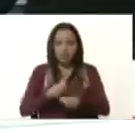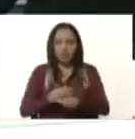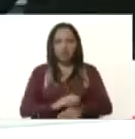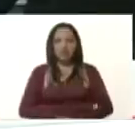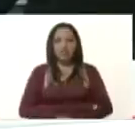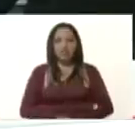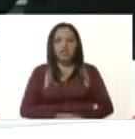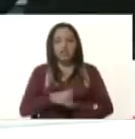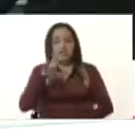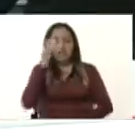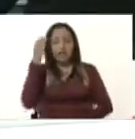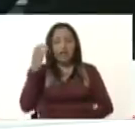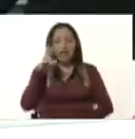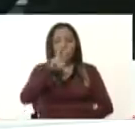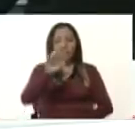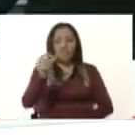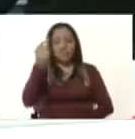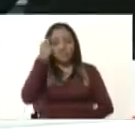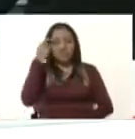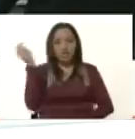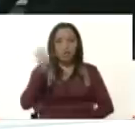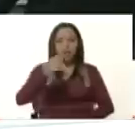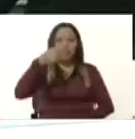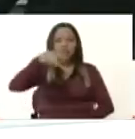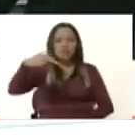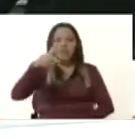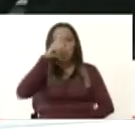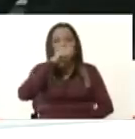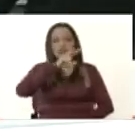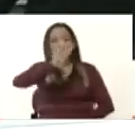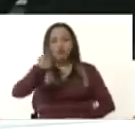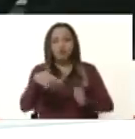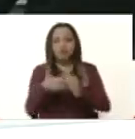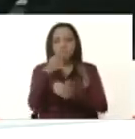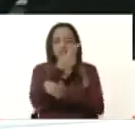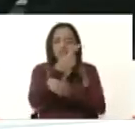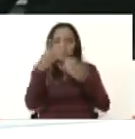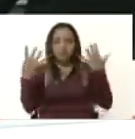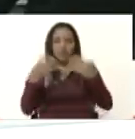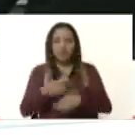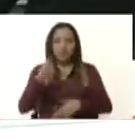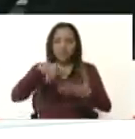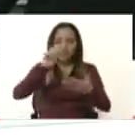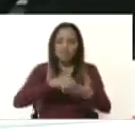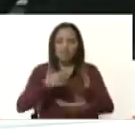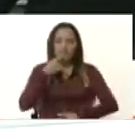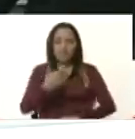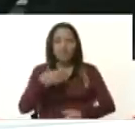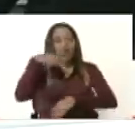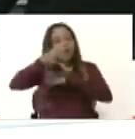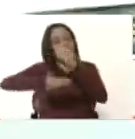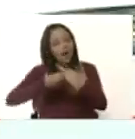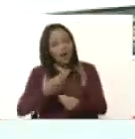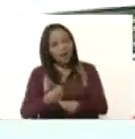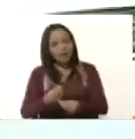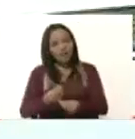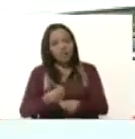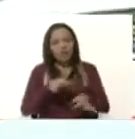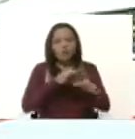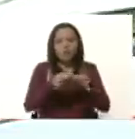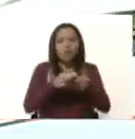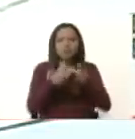los 20 días del mes de noviembre del año 2019. Firmo y digo, cúmplase por el Petro